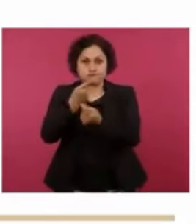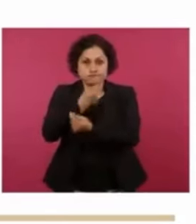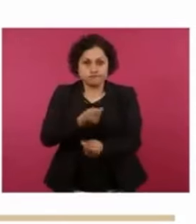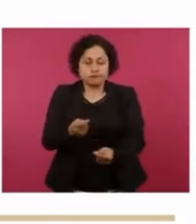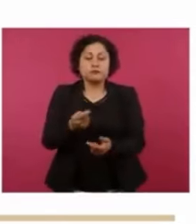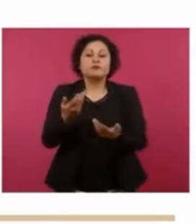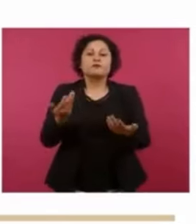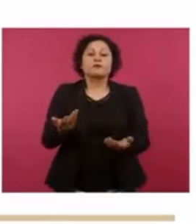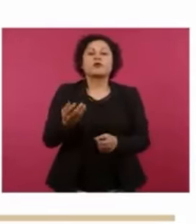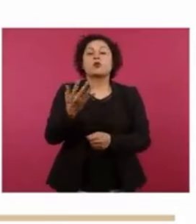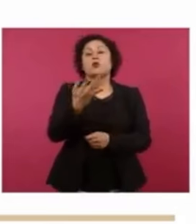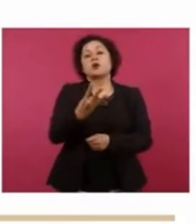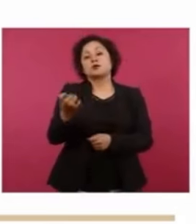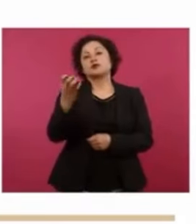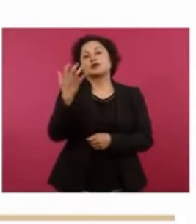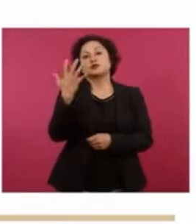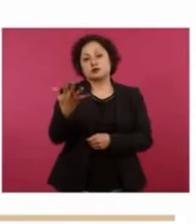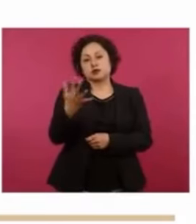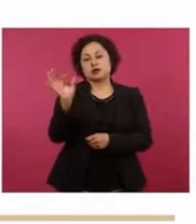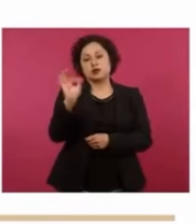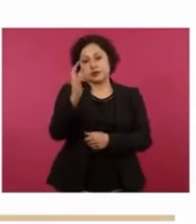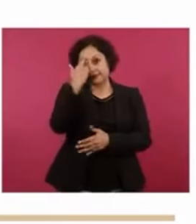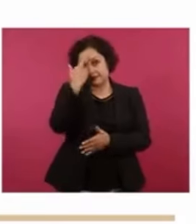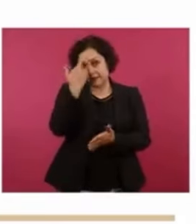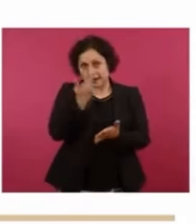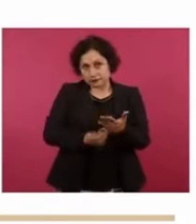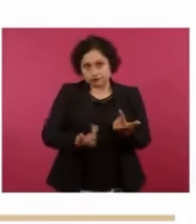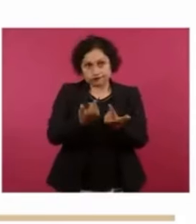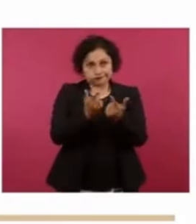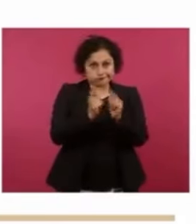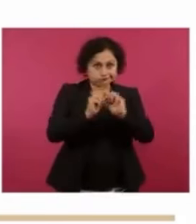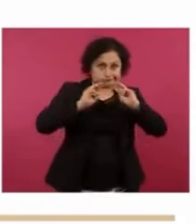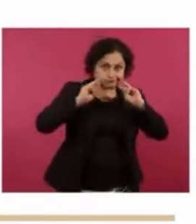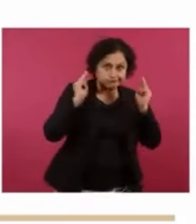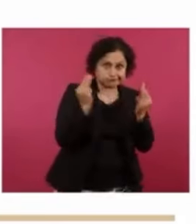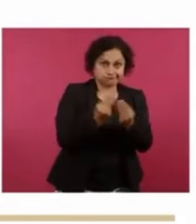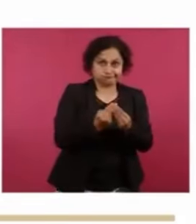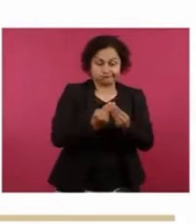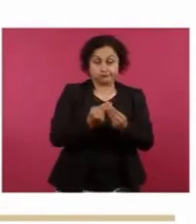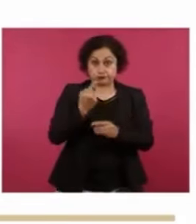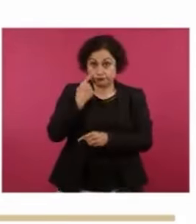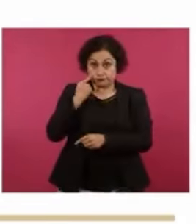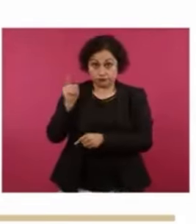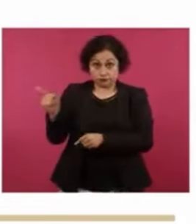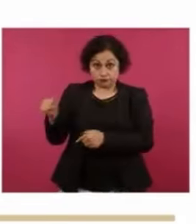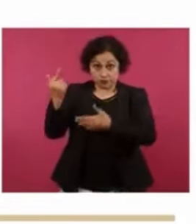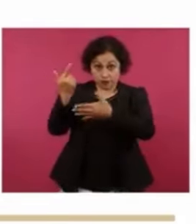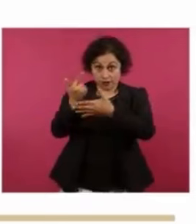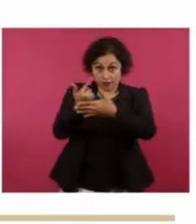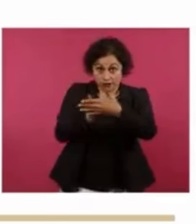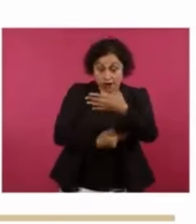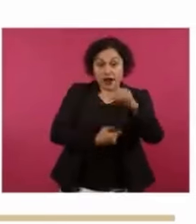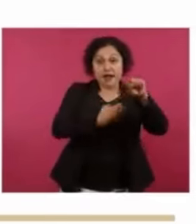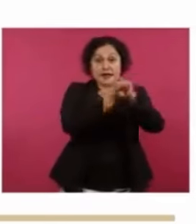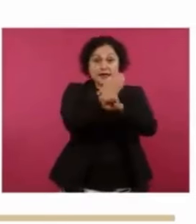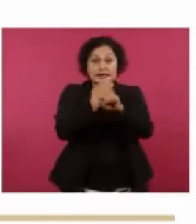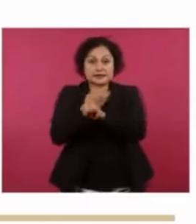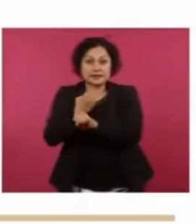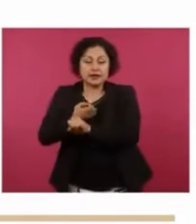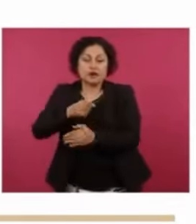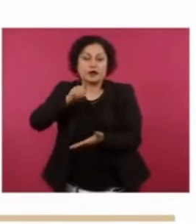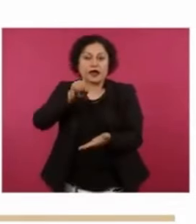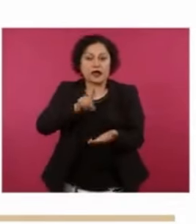405 por delincuencia organizada aquí podemos ver los principales estados que se verían